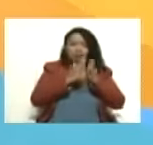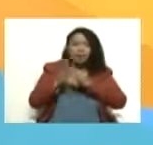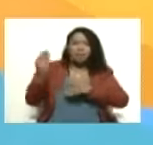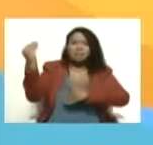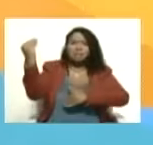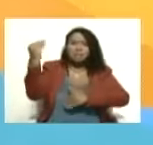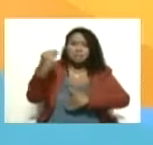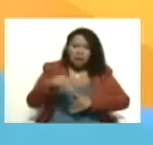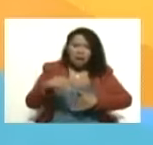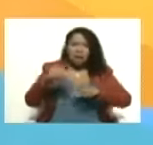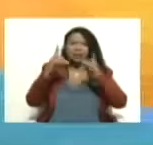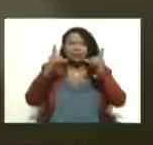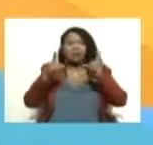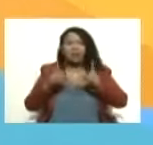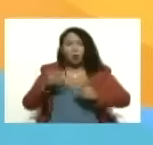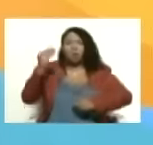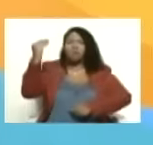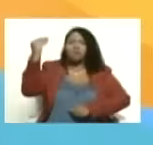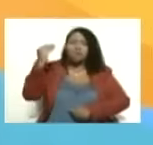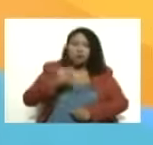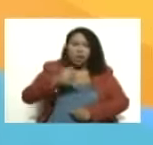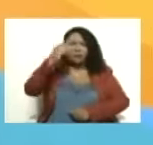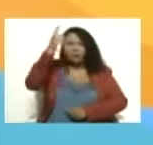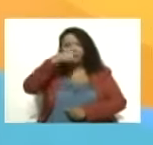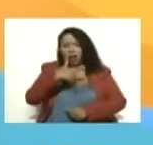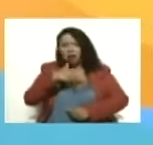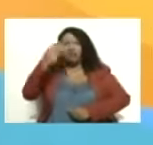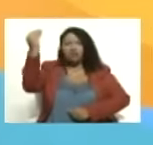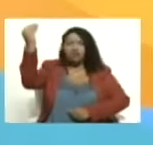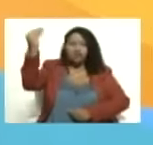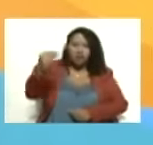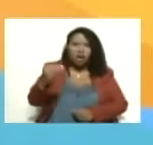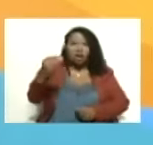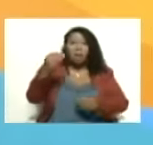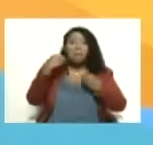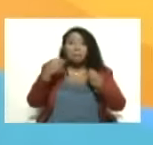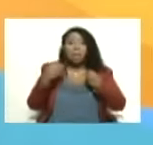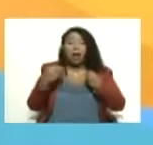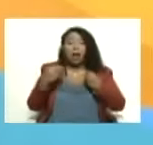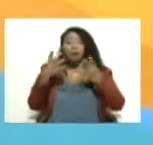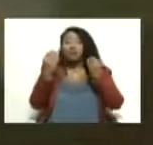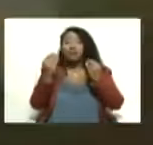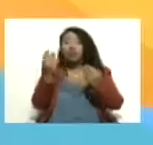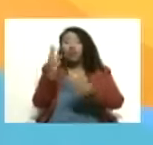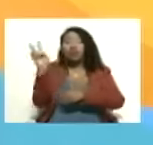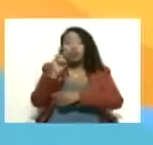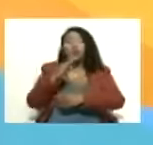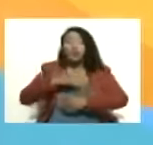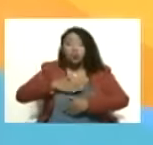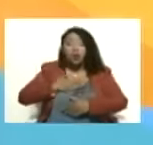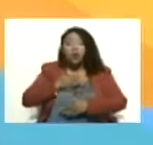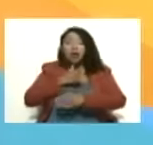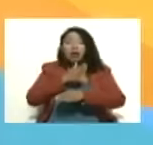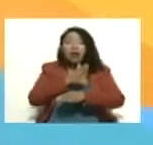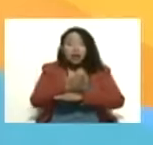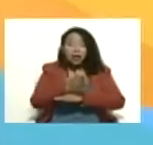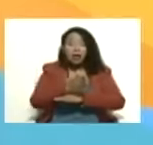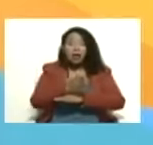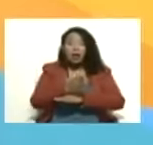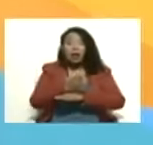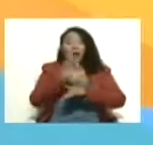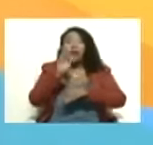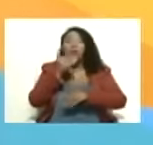determinación y a buscar la máxima movilización posible para que millones y millones de venezolanas y venezolanos le digan al mundo